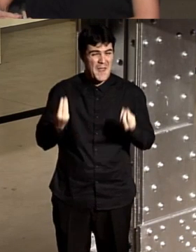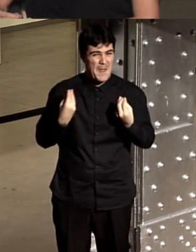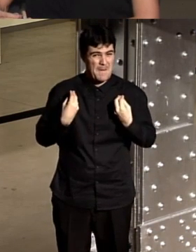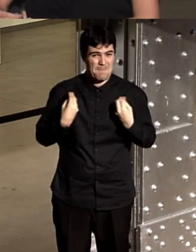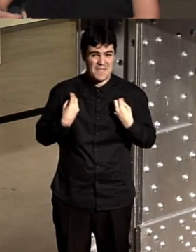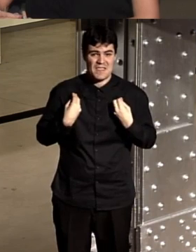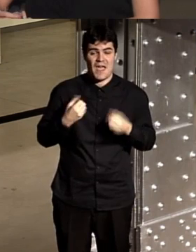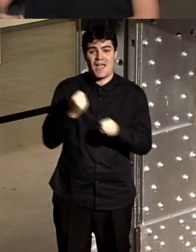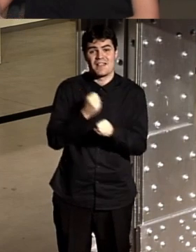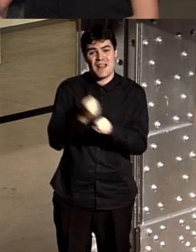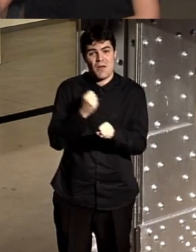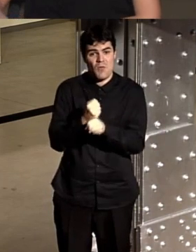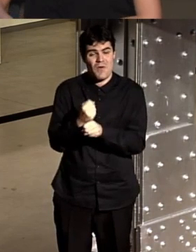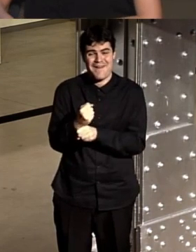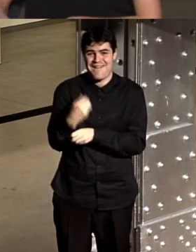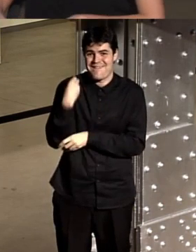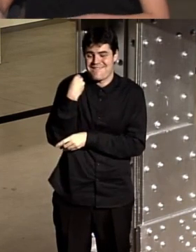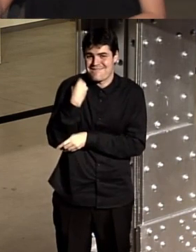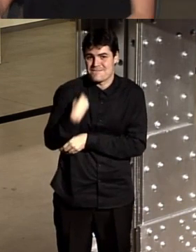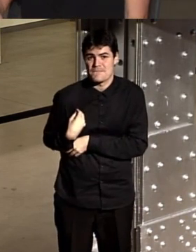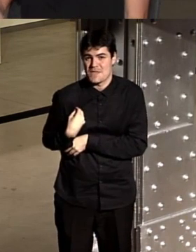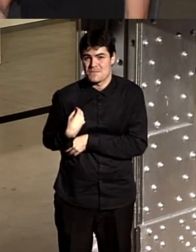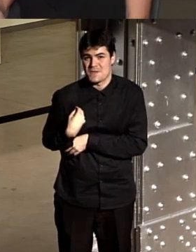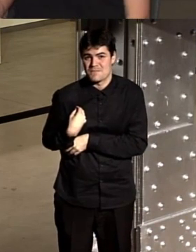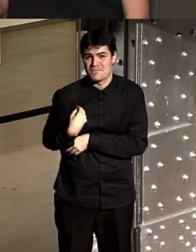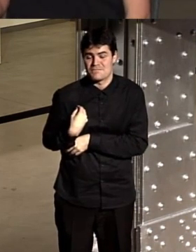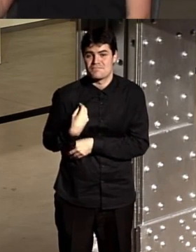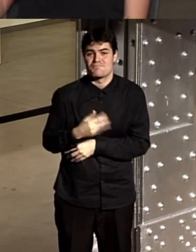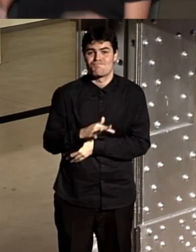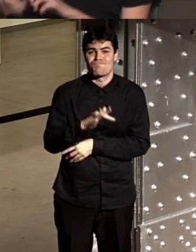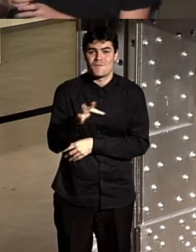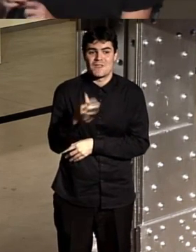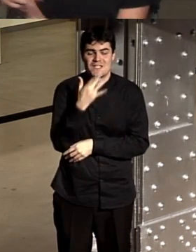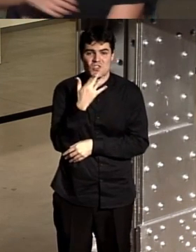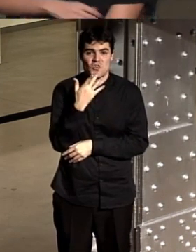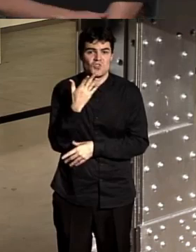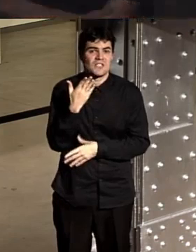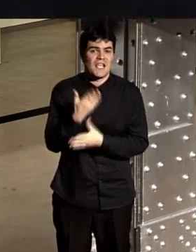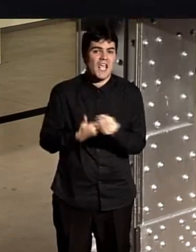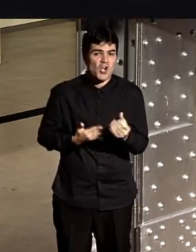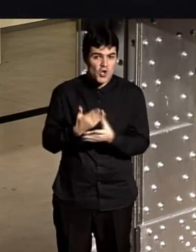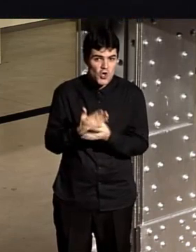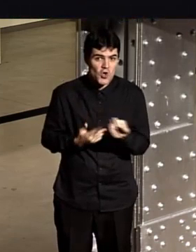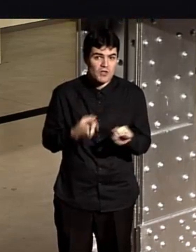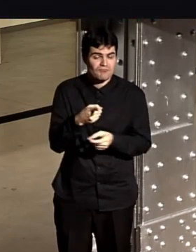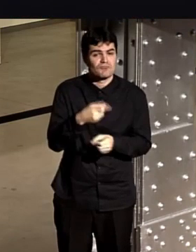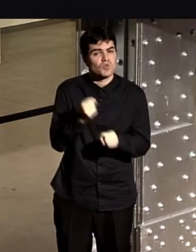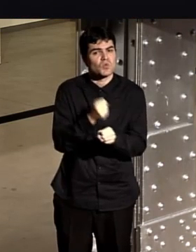carrera profesional que has llevado? Y de los errores que puedas haber cometido en tu carrera